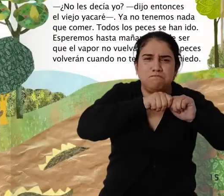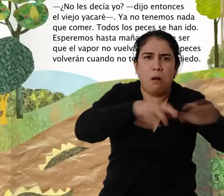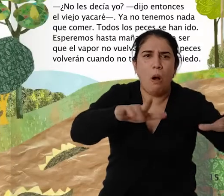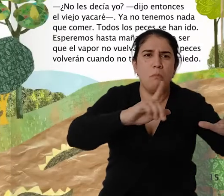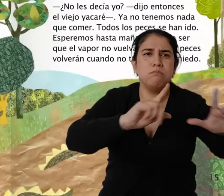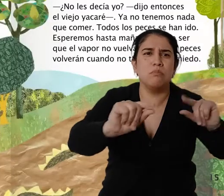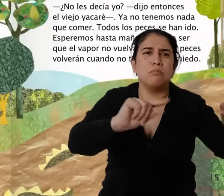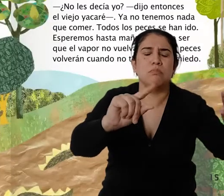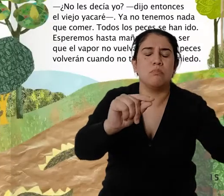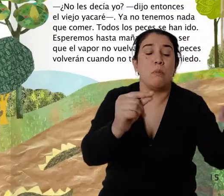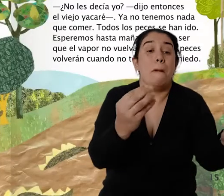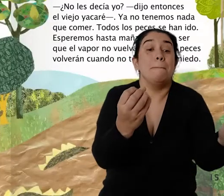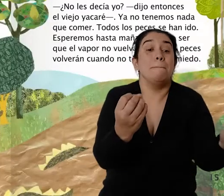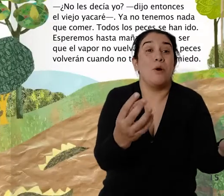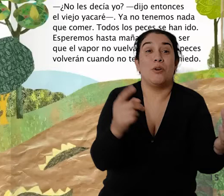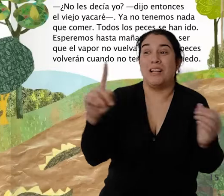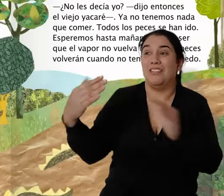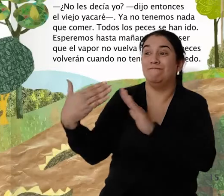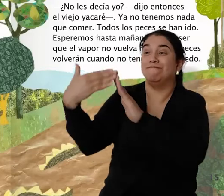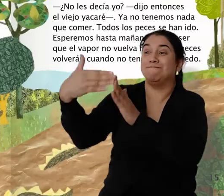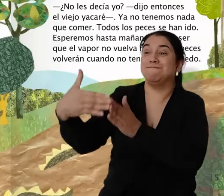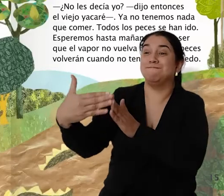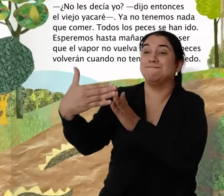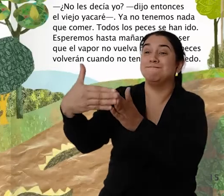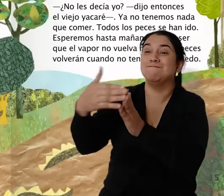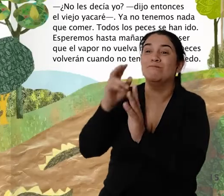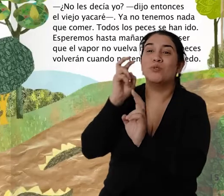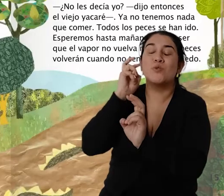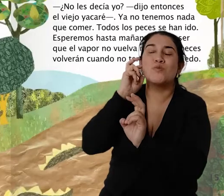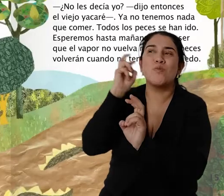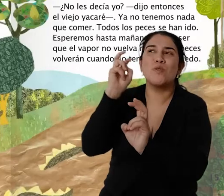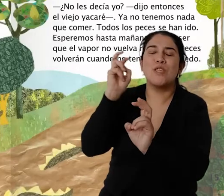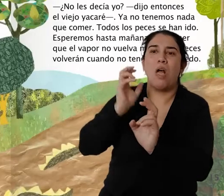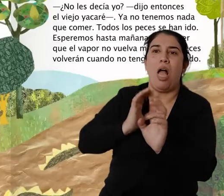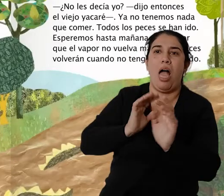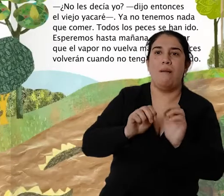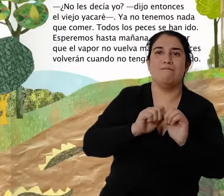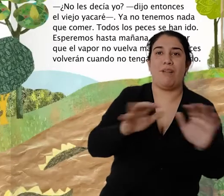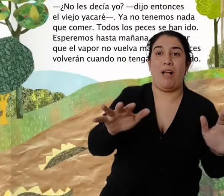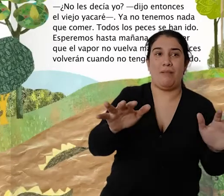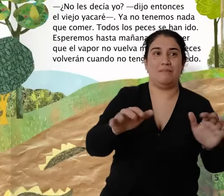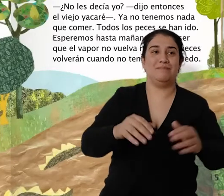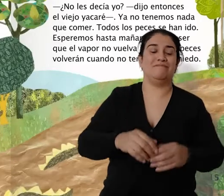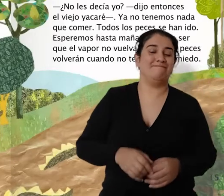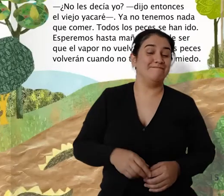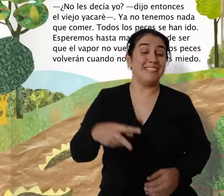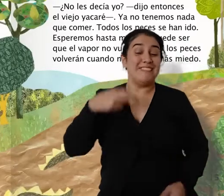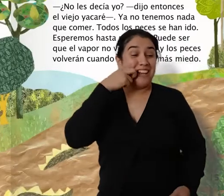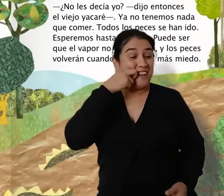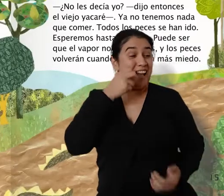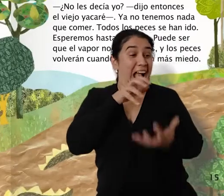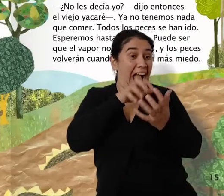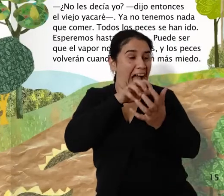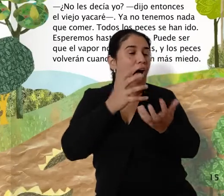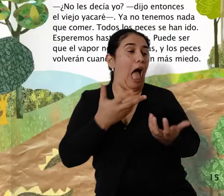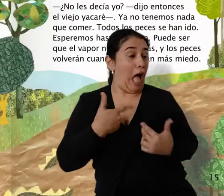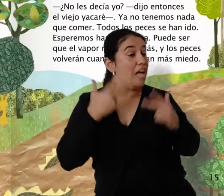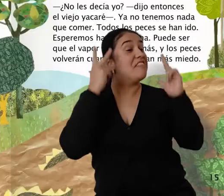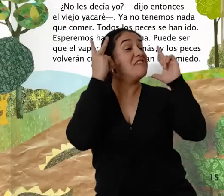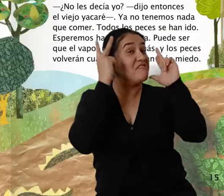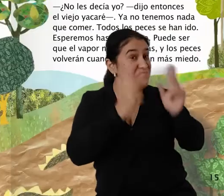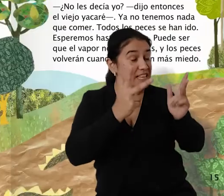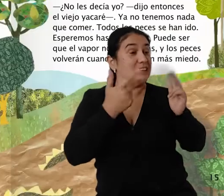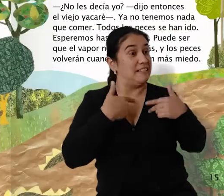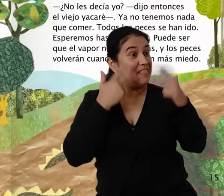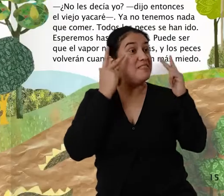el ruido del vapor. No había más peces. ¿No les decía yo? Dijo entonces el